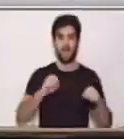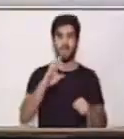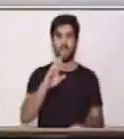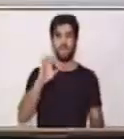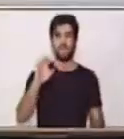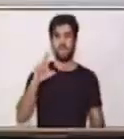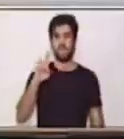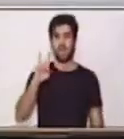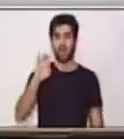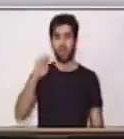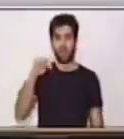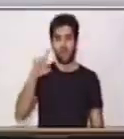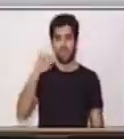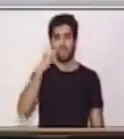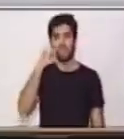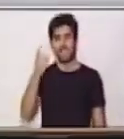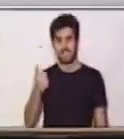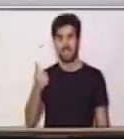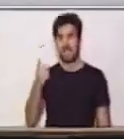los ejemplos del día de hoy.